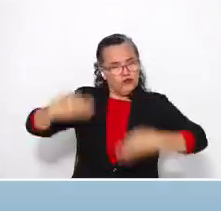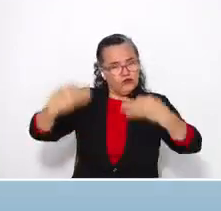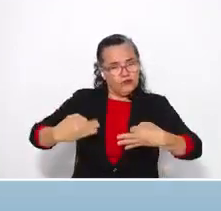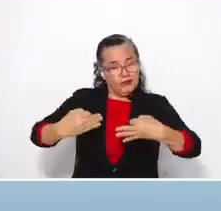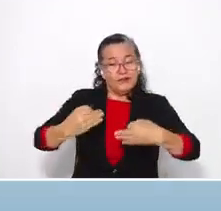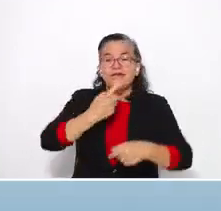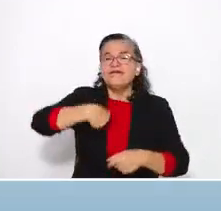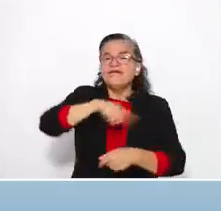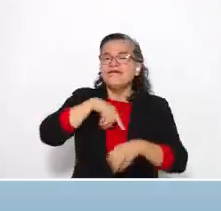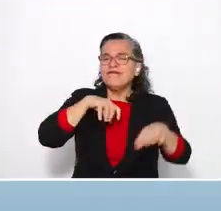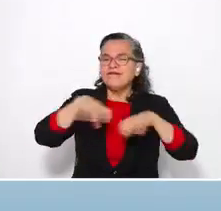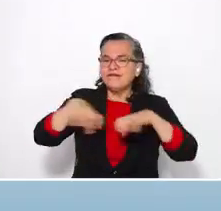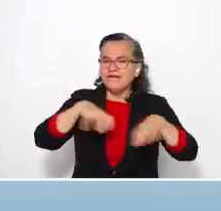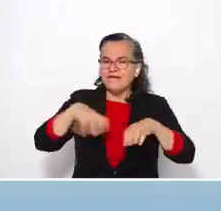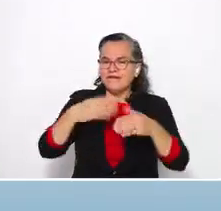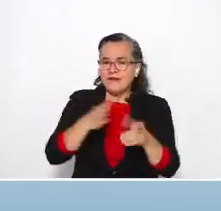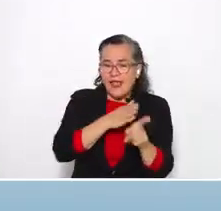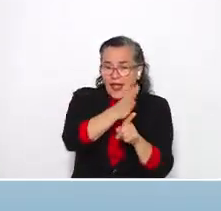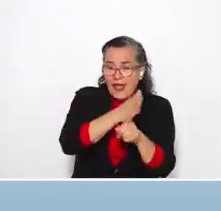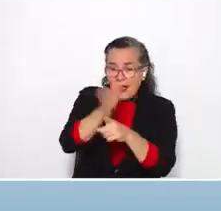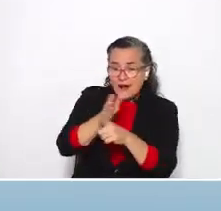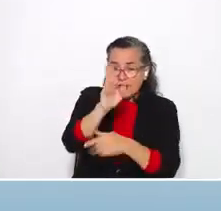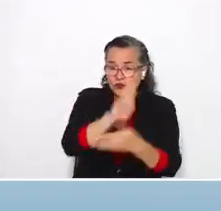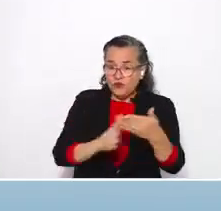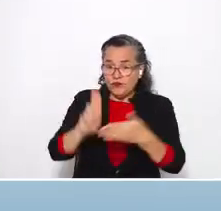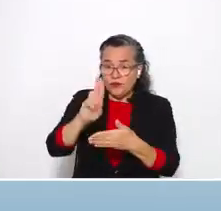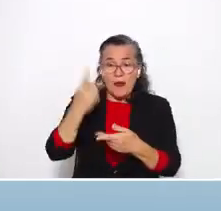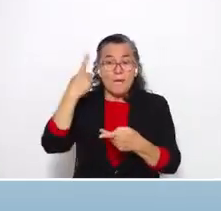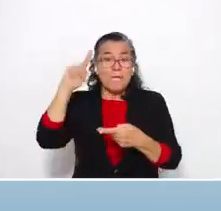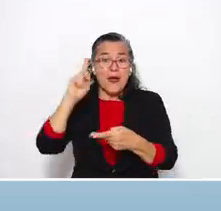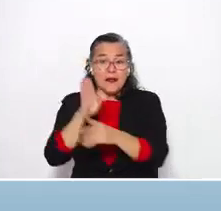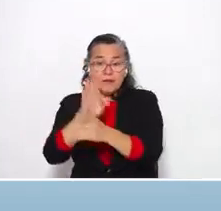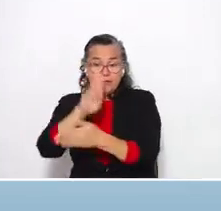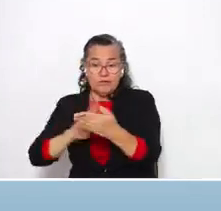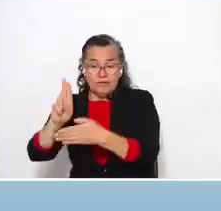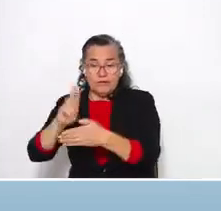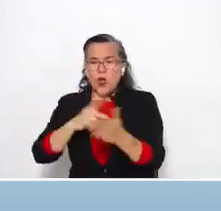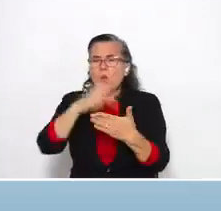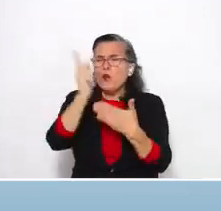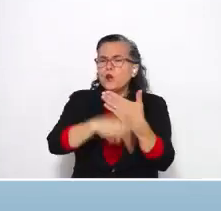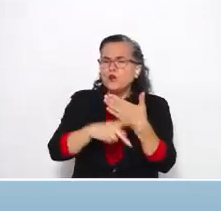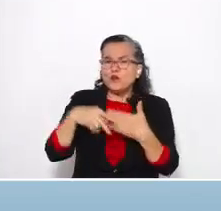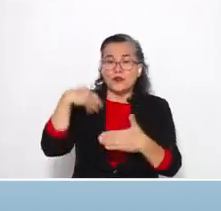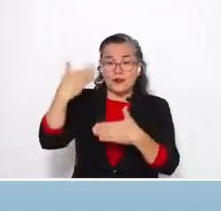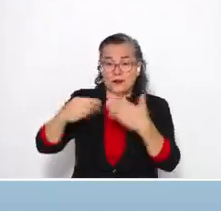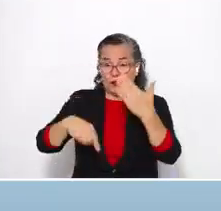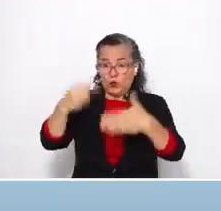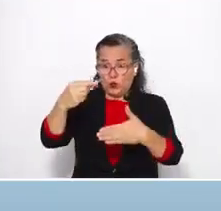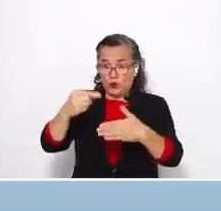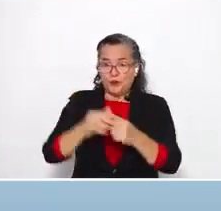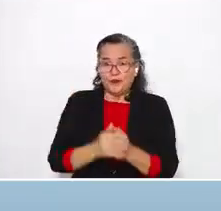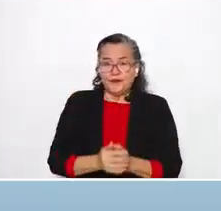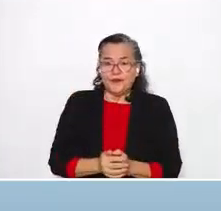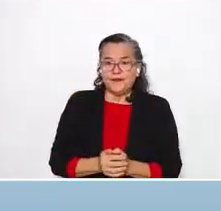Nuestra acción abarca carreras universitarias y parauniversitarias y programas de posgrado.